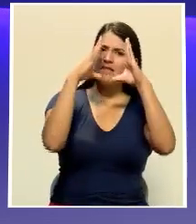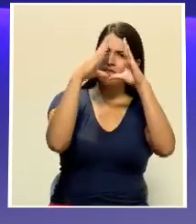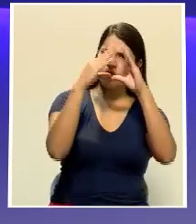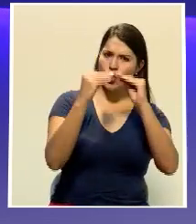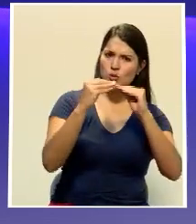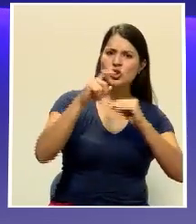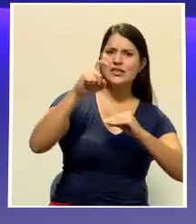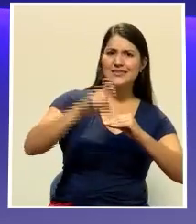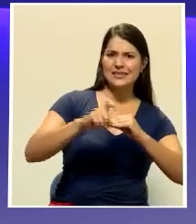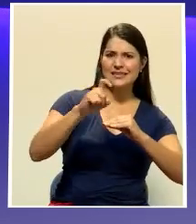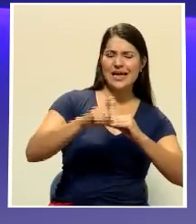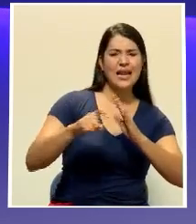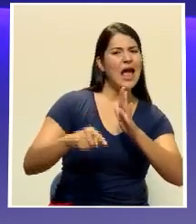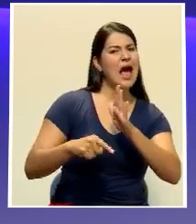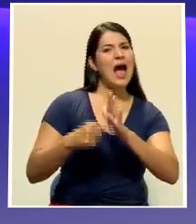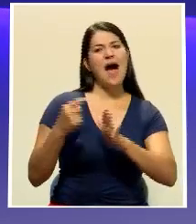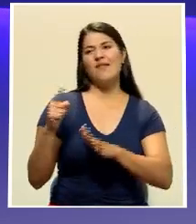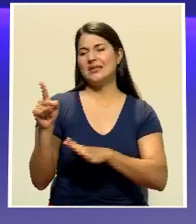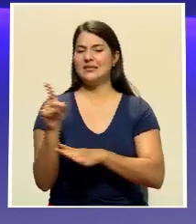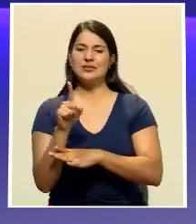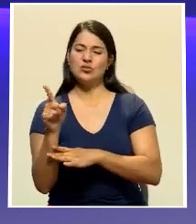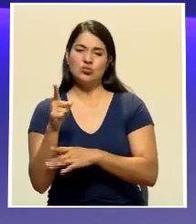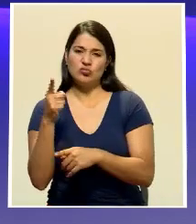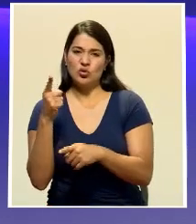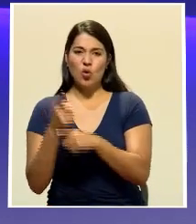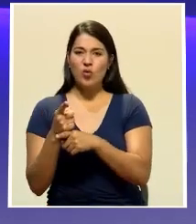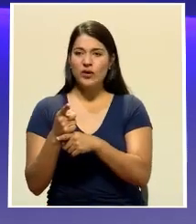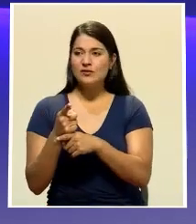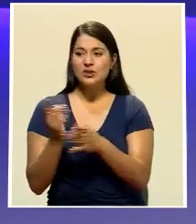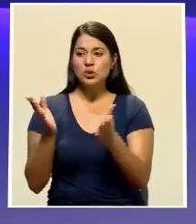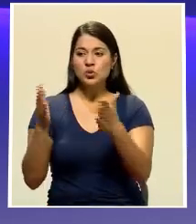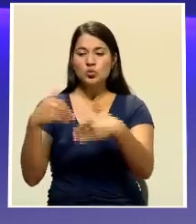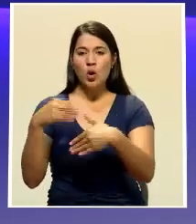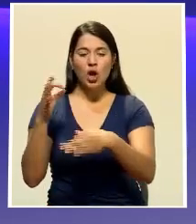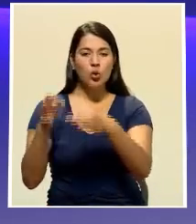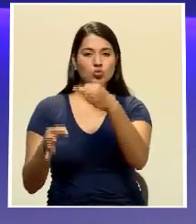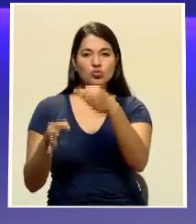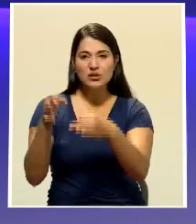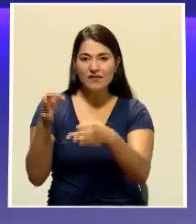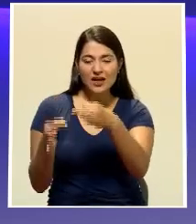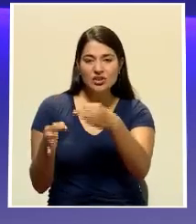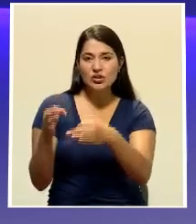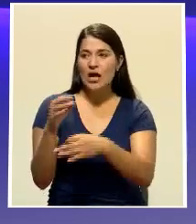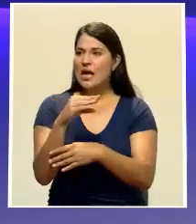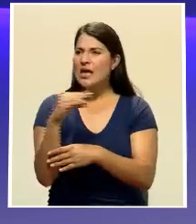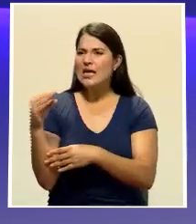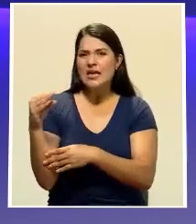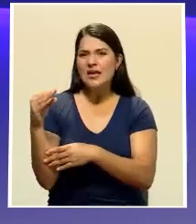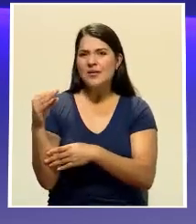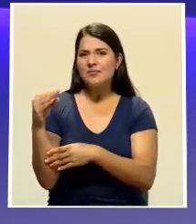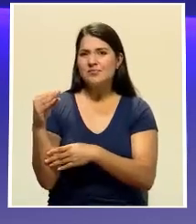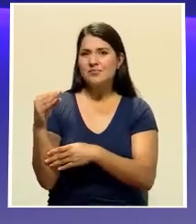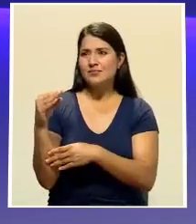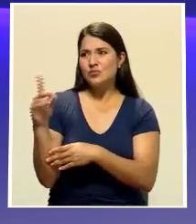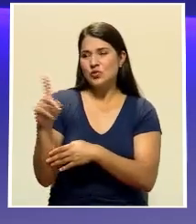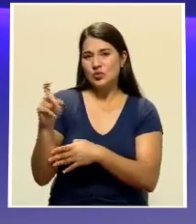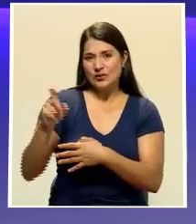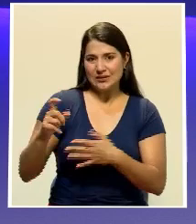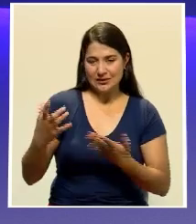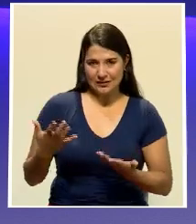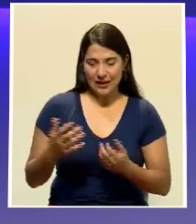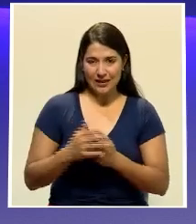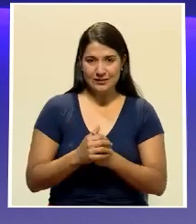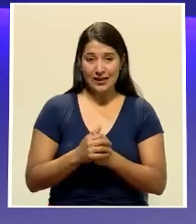y a otras completamente inadecuadas, injustificadas y absolutamente prescindibles. Las